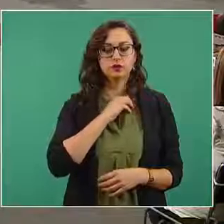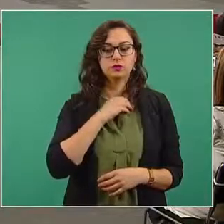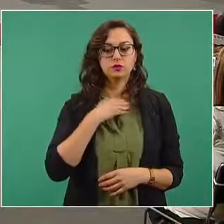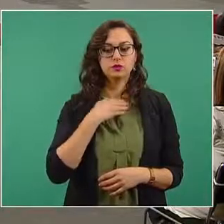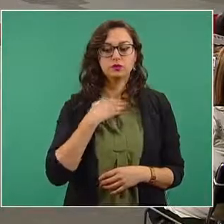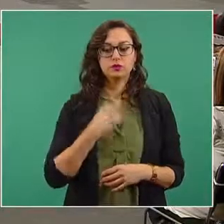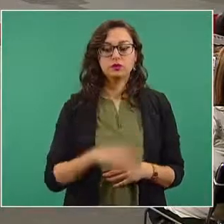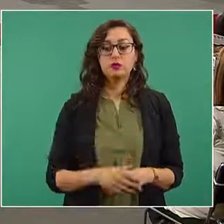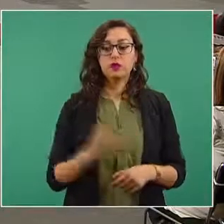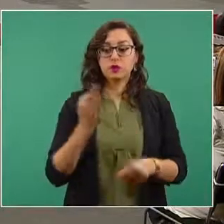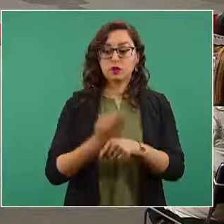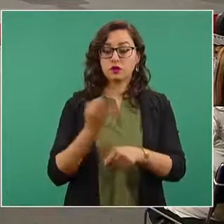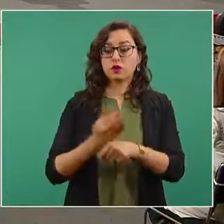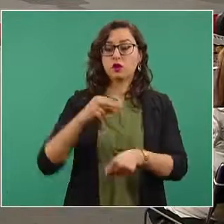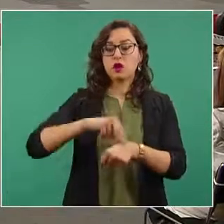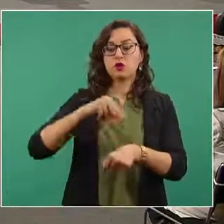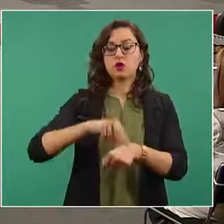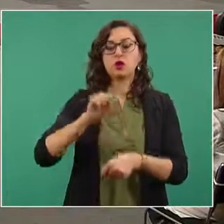Marcelo Ebrard,